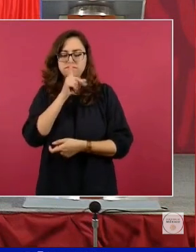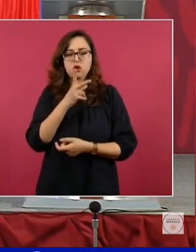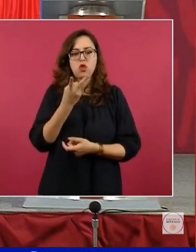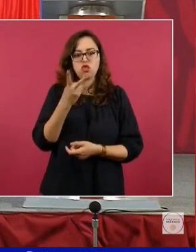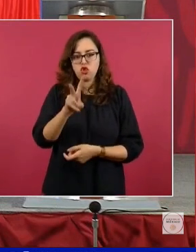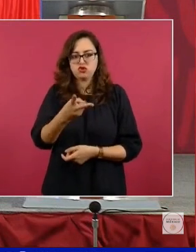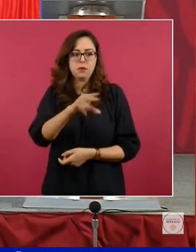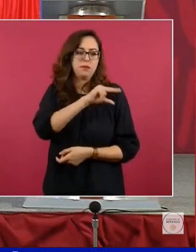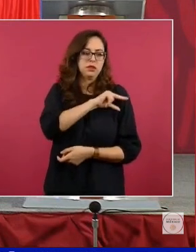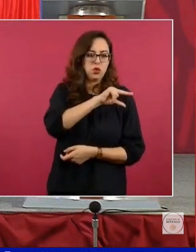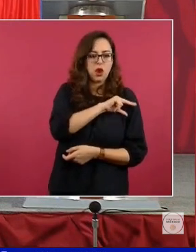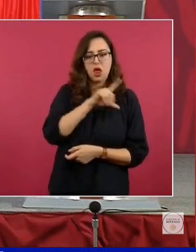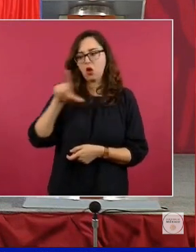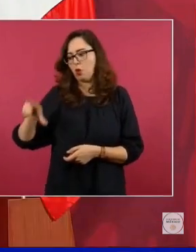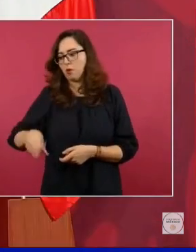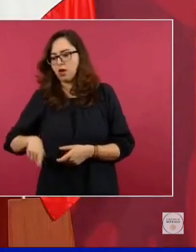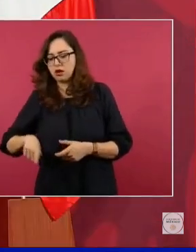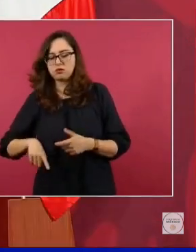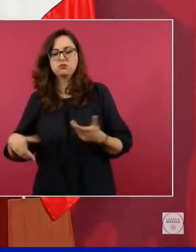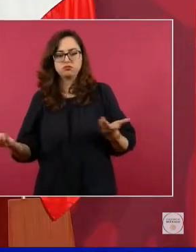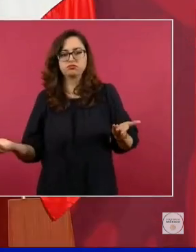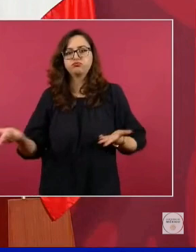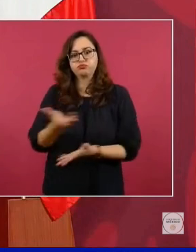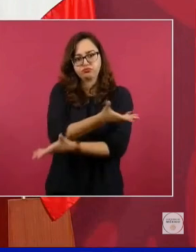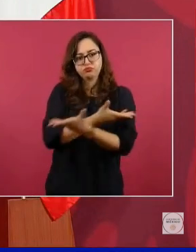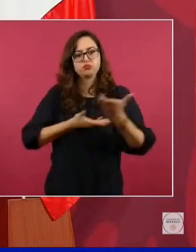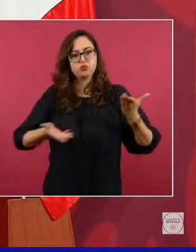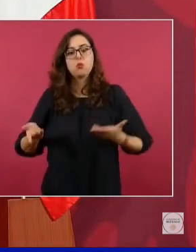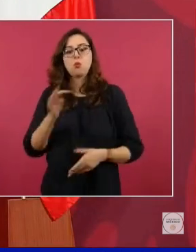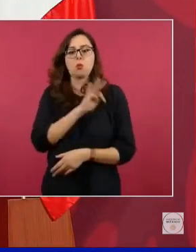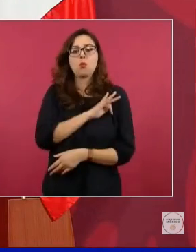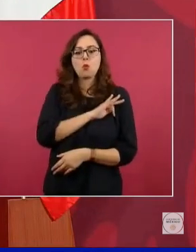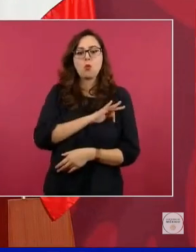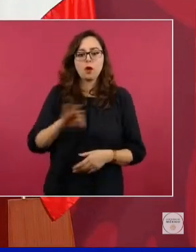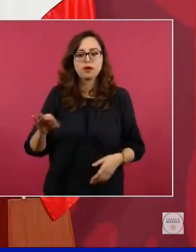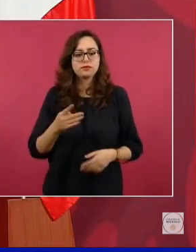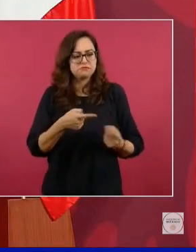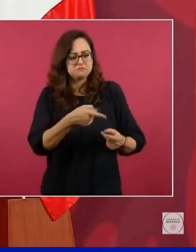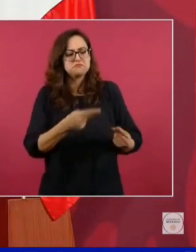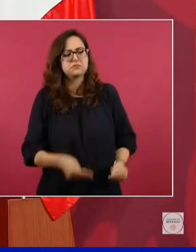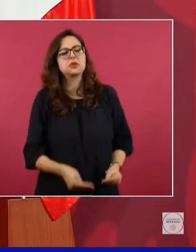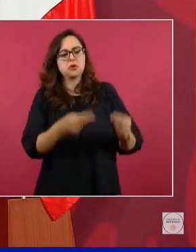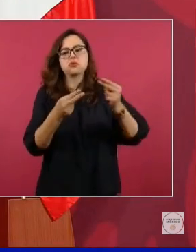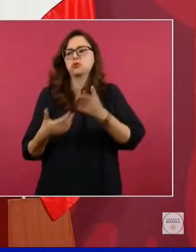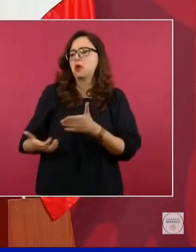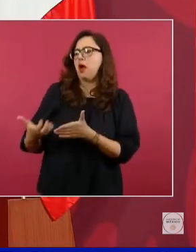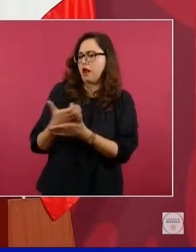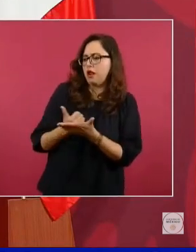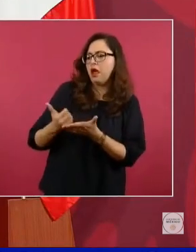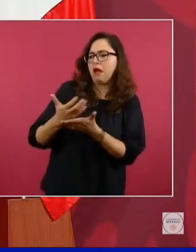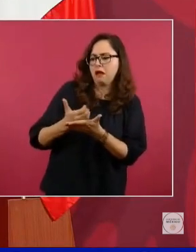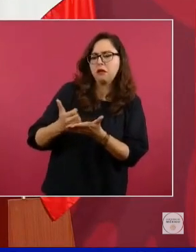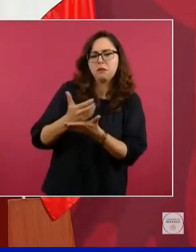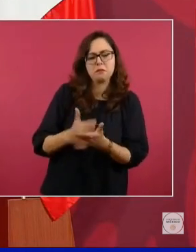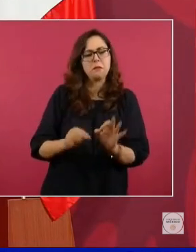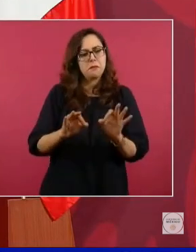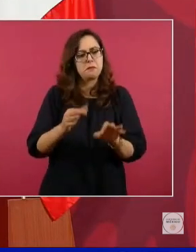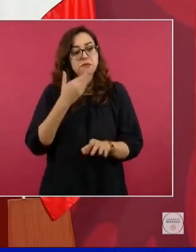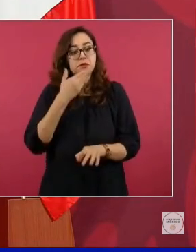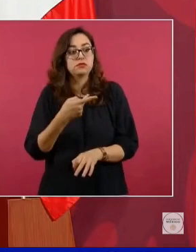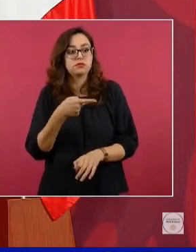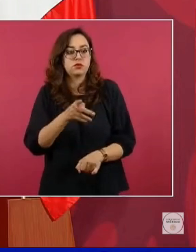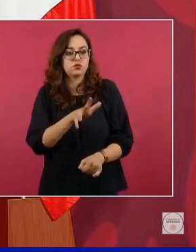la participación del sector privado, pero tienen que haber utilidades